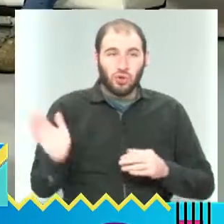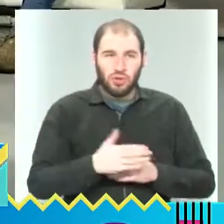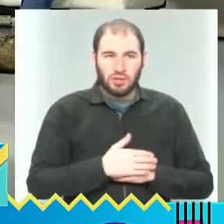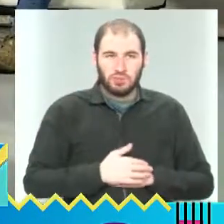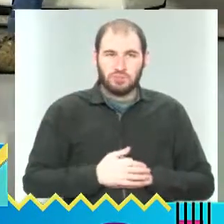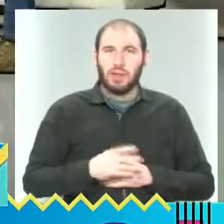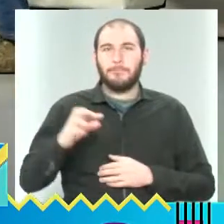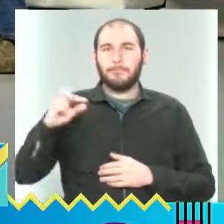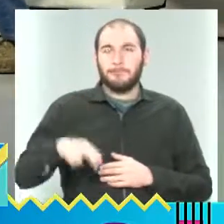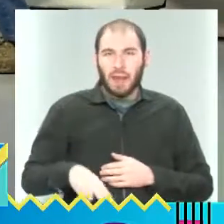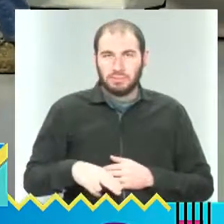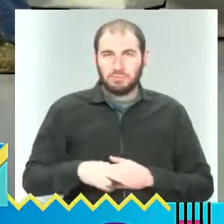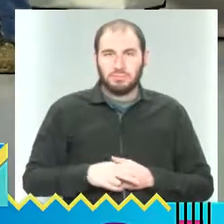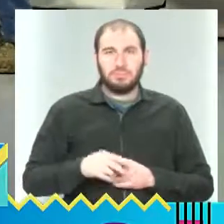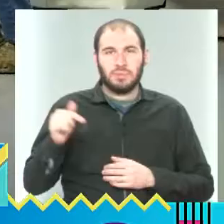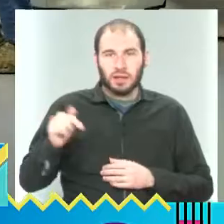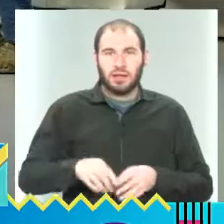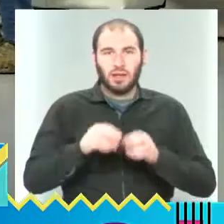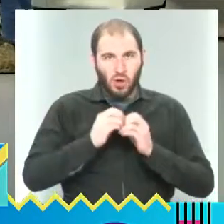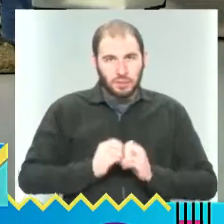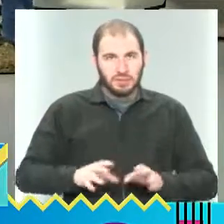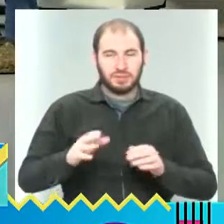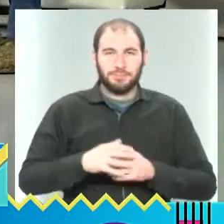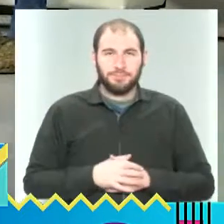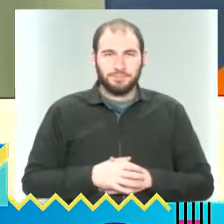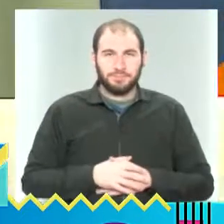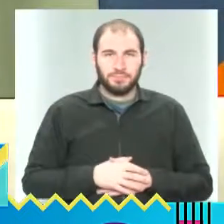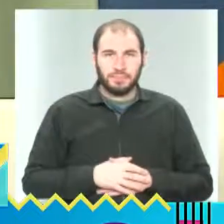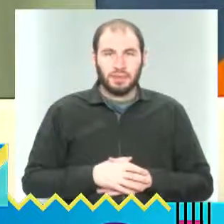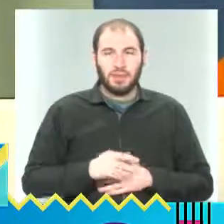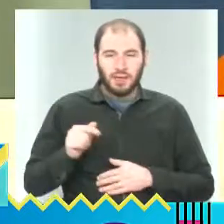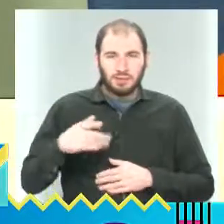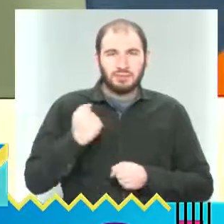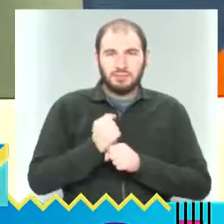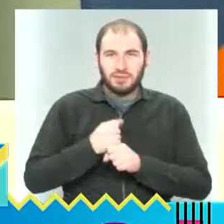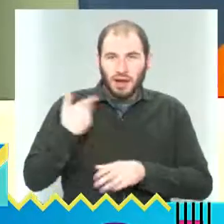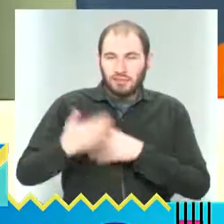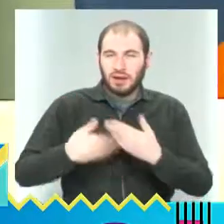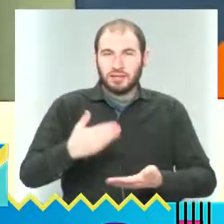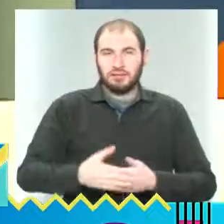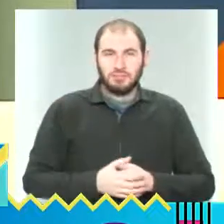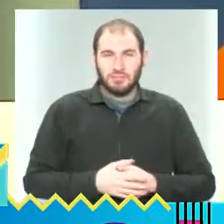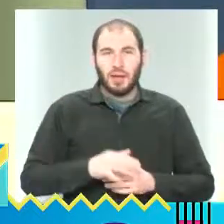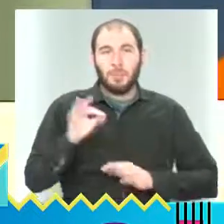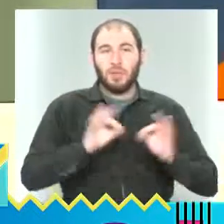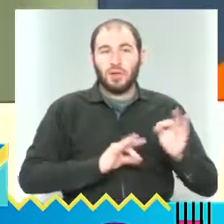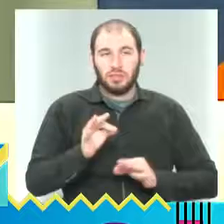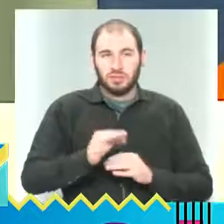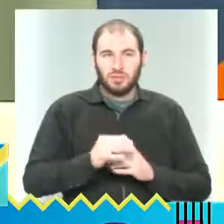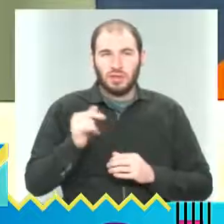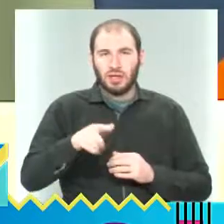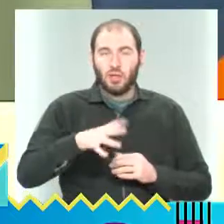¿no? La política que se implementa, se está trabajando en el proyecto GIRSU